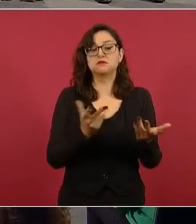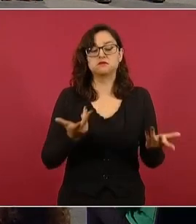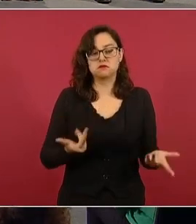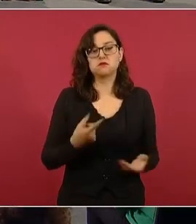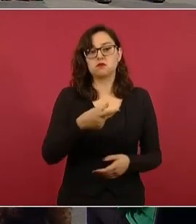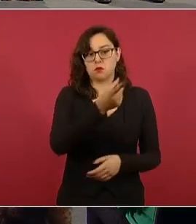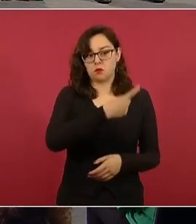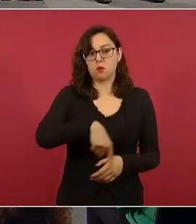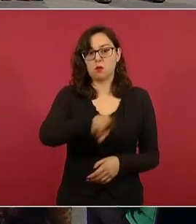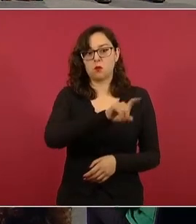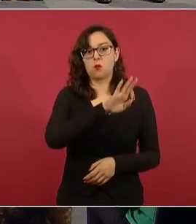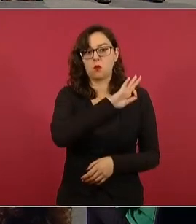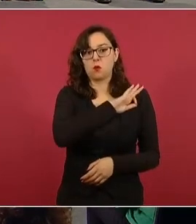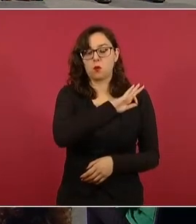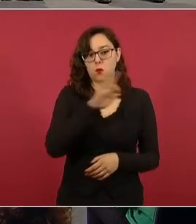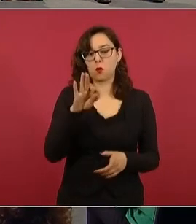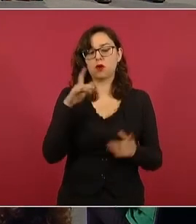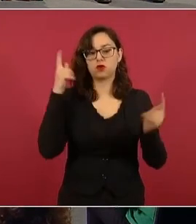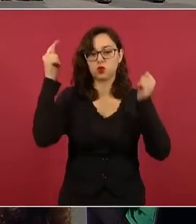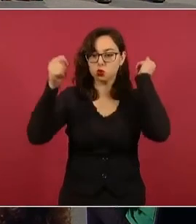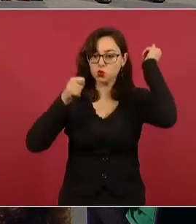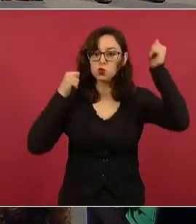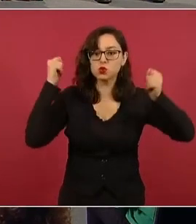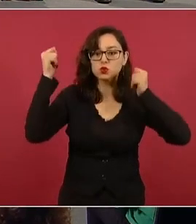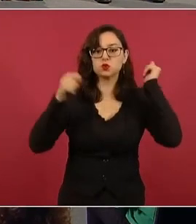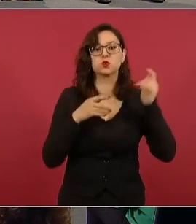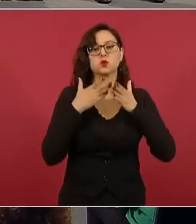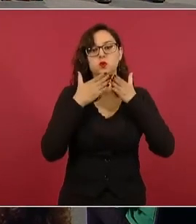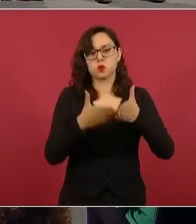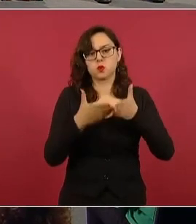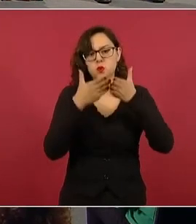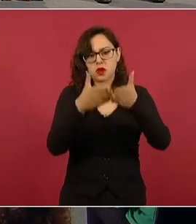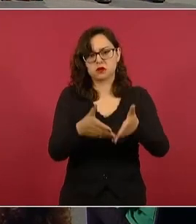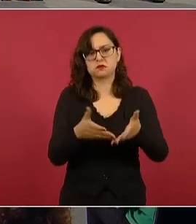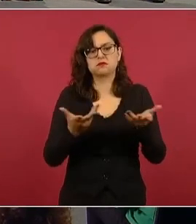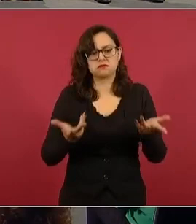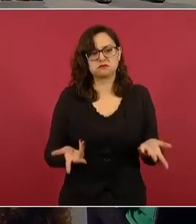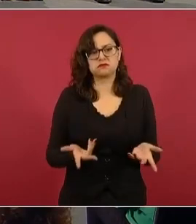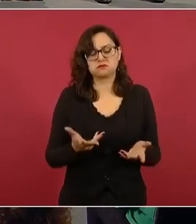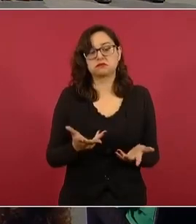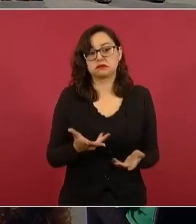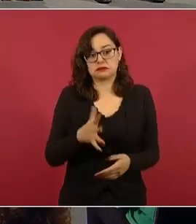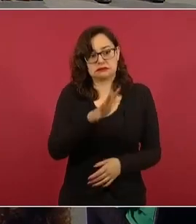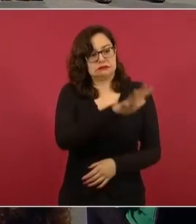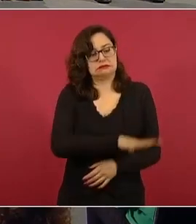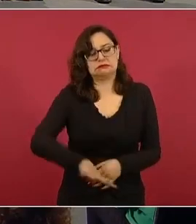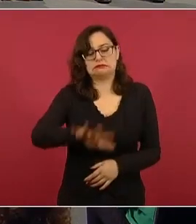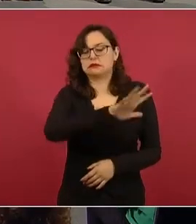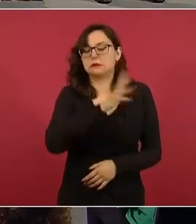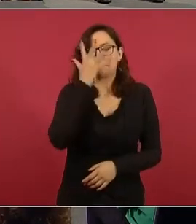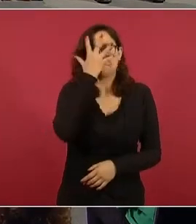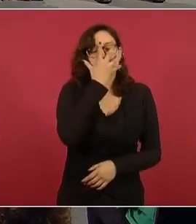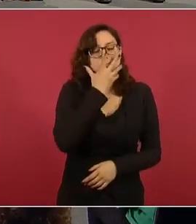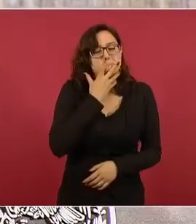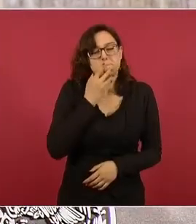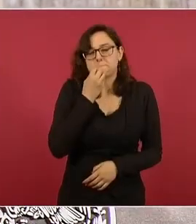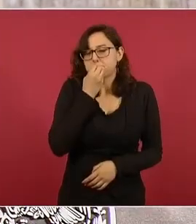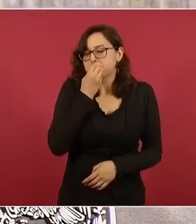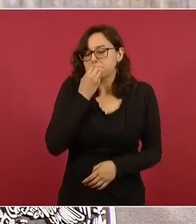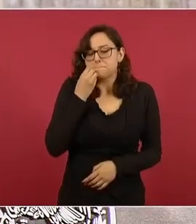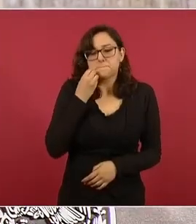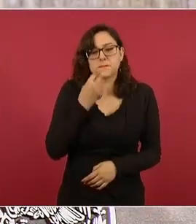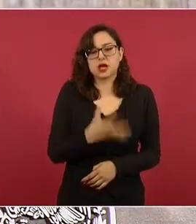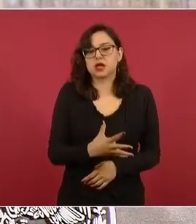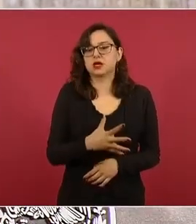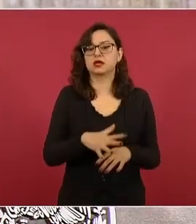utilizado como puerto de cruceros. Estamos hablando de una de las zonas más bellas del mundo en cuanto